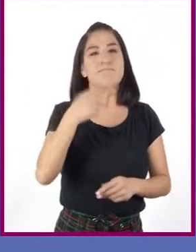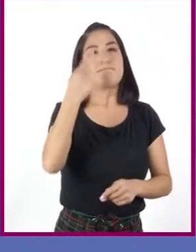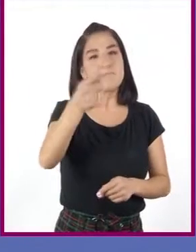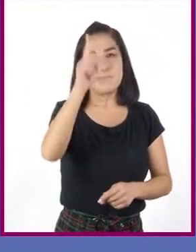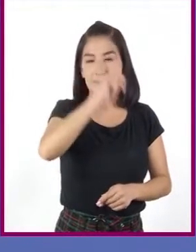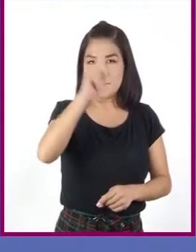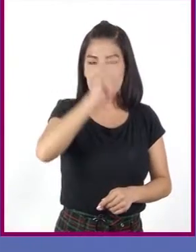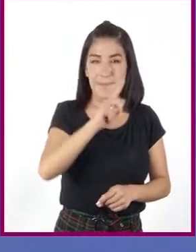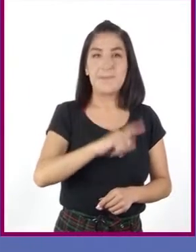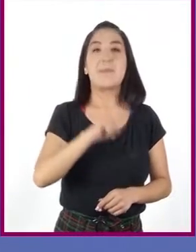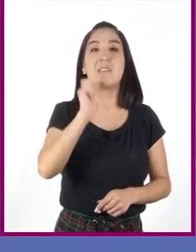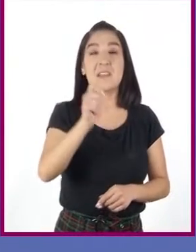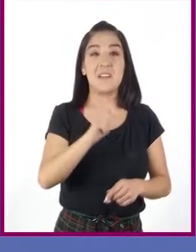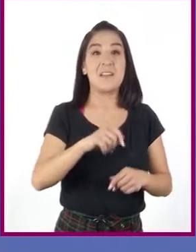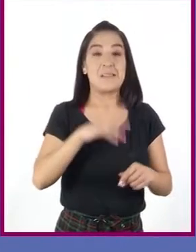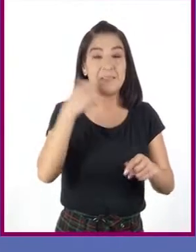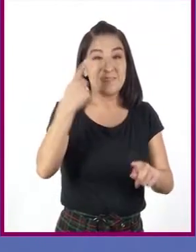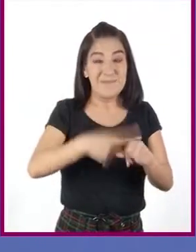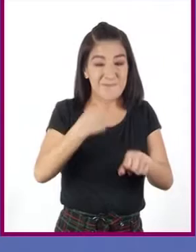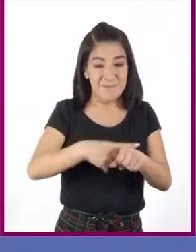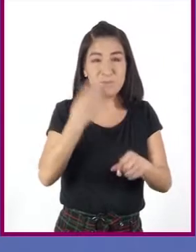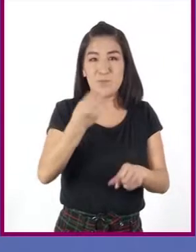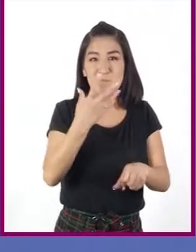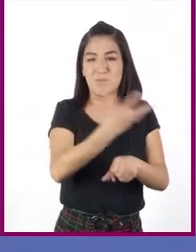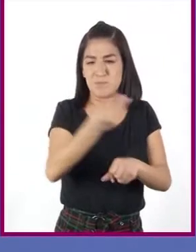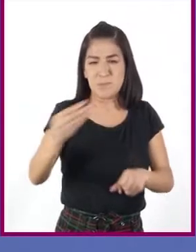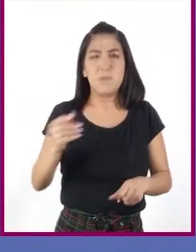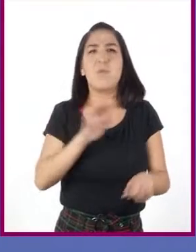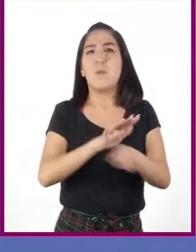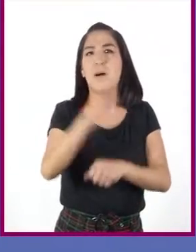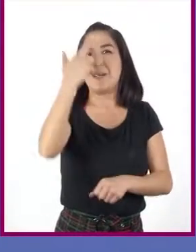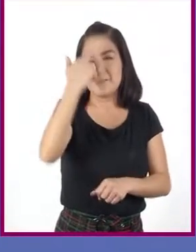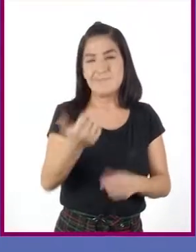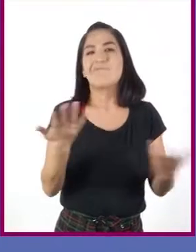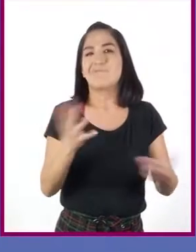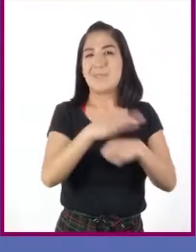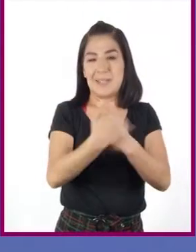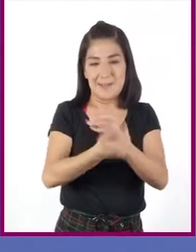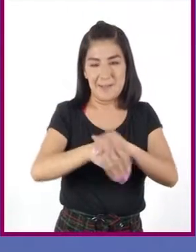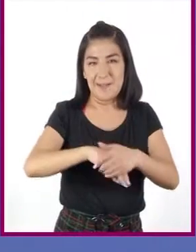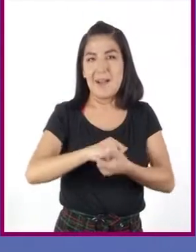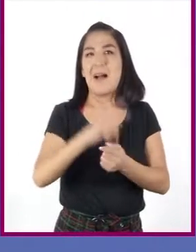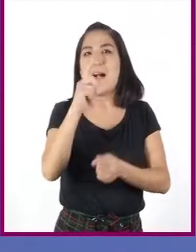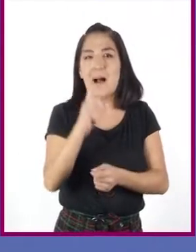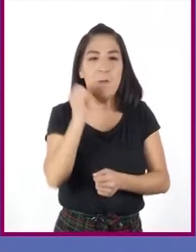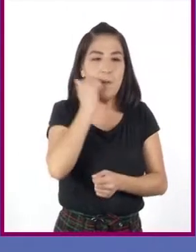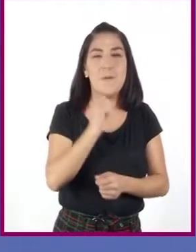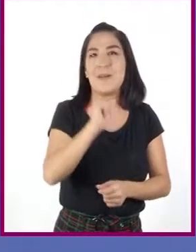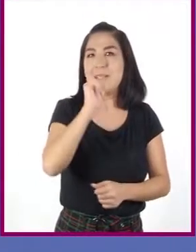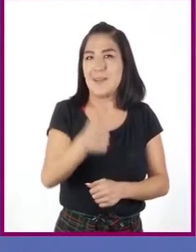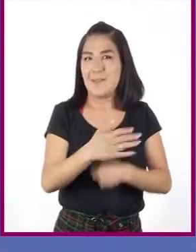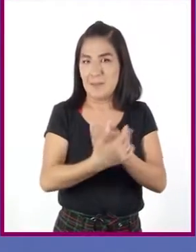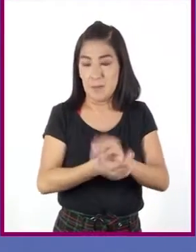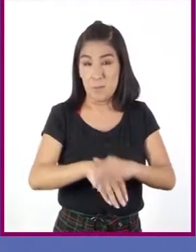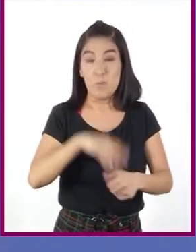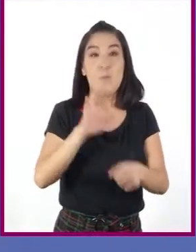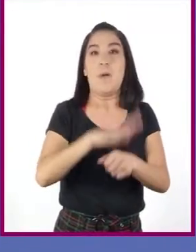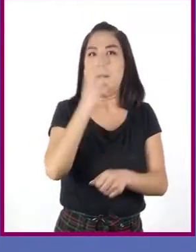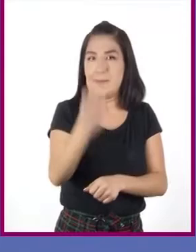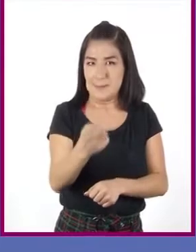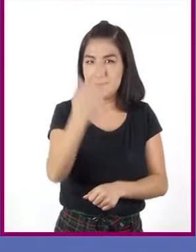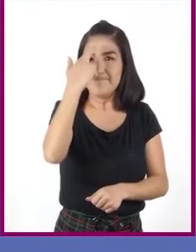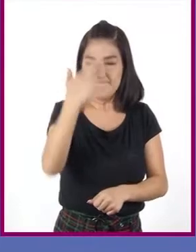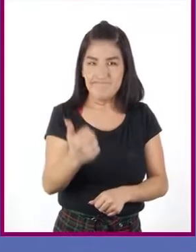se transmiten al no lavarse las manos con jabón y agua. Por esta razón, se recomienda lavarse las manos al menos